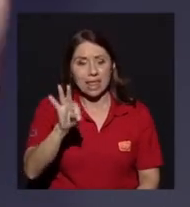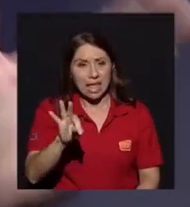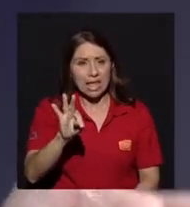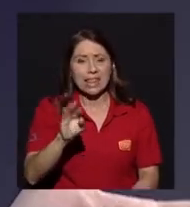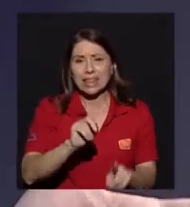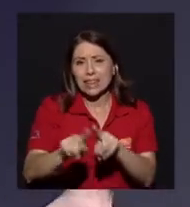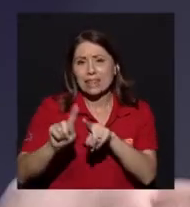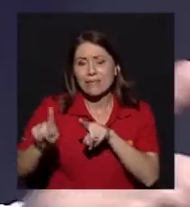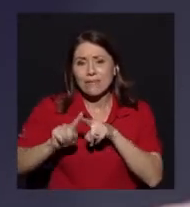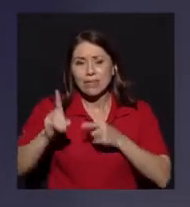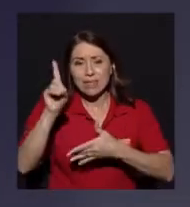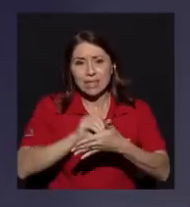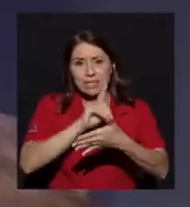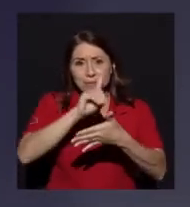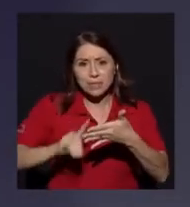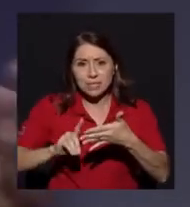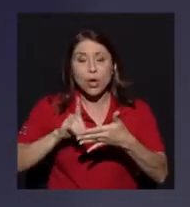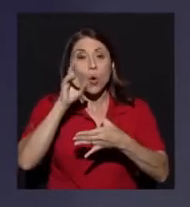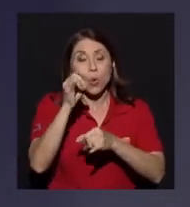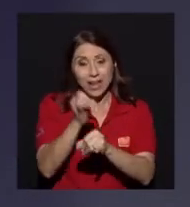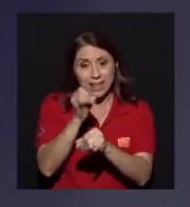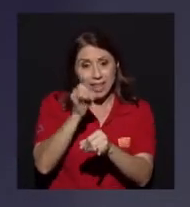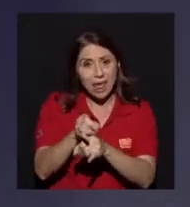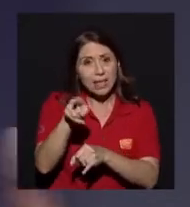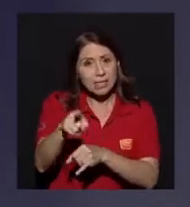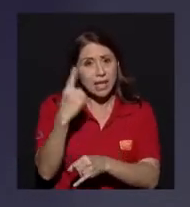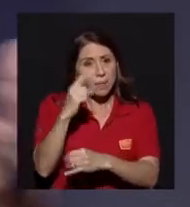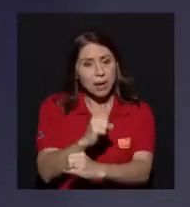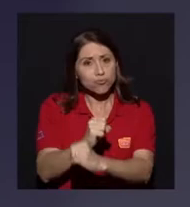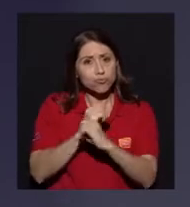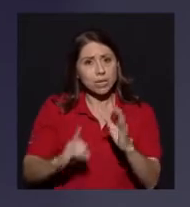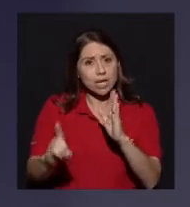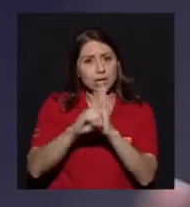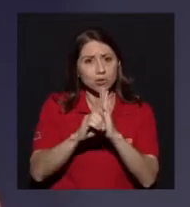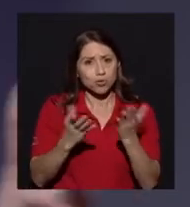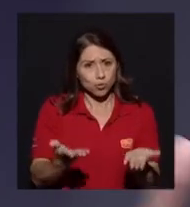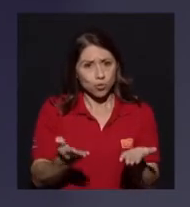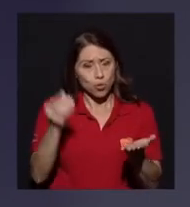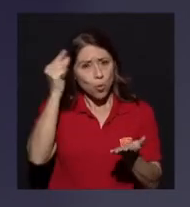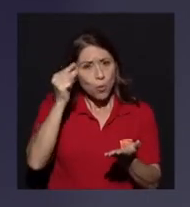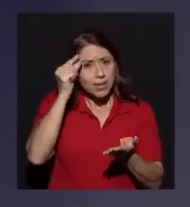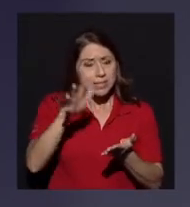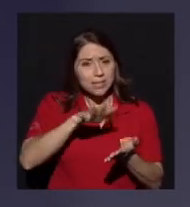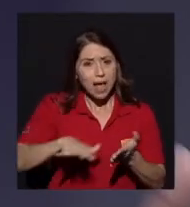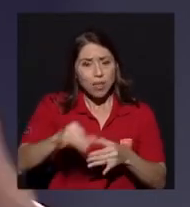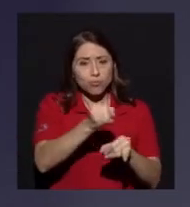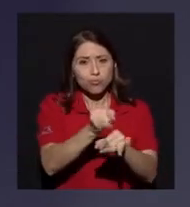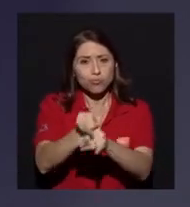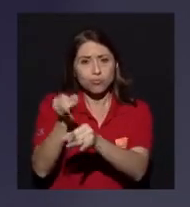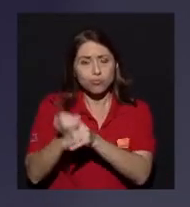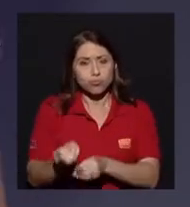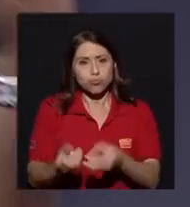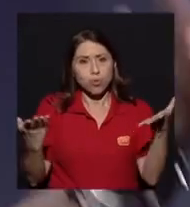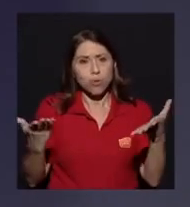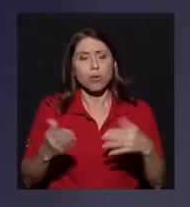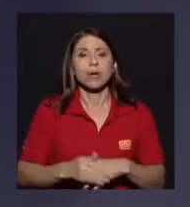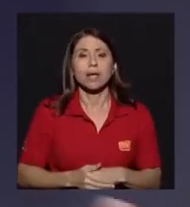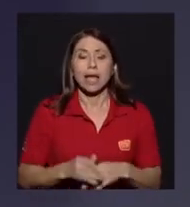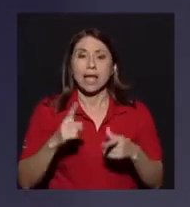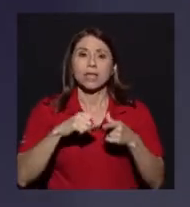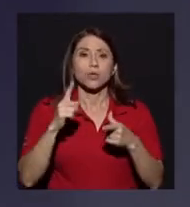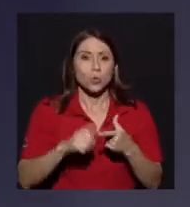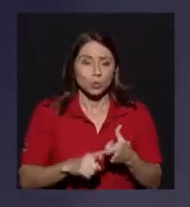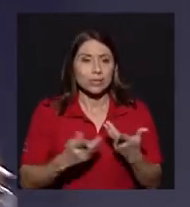en una entidad que se supone que está ahí para garantizar unos derechos como es el estado como es el sector público entonces vamos por